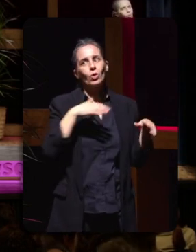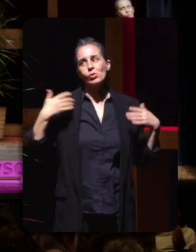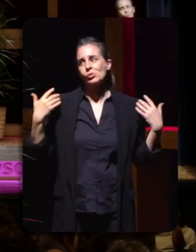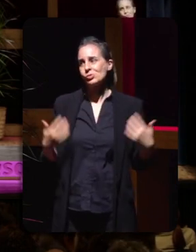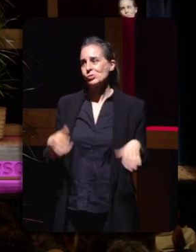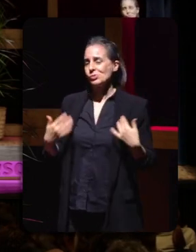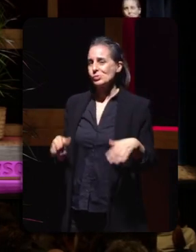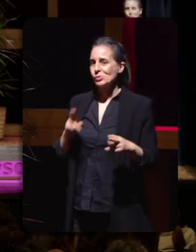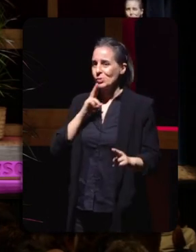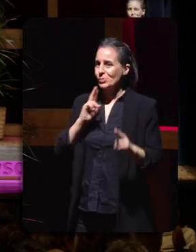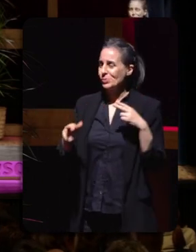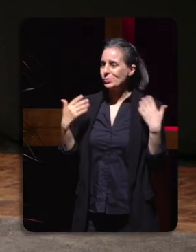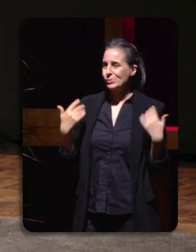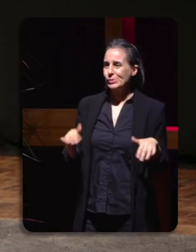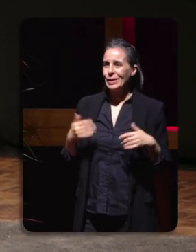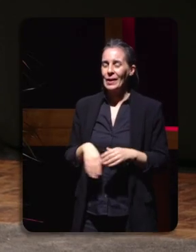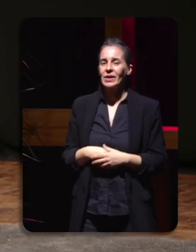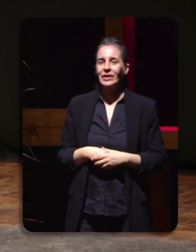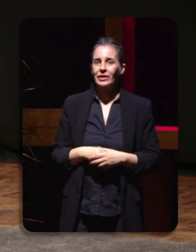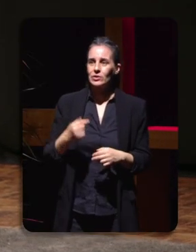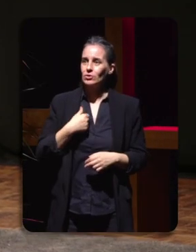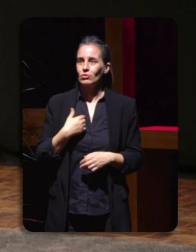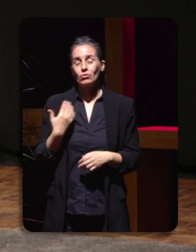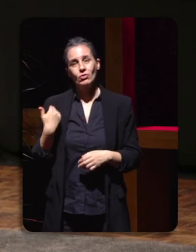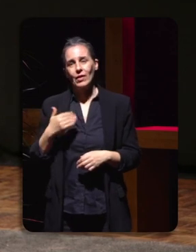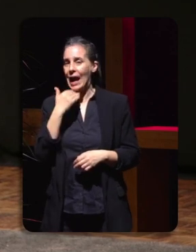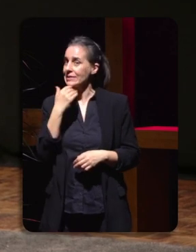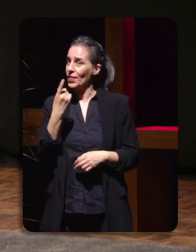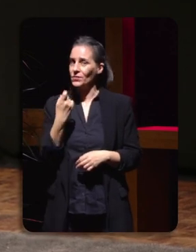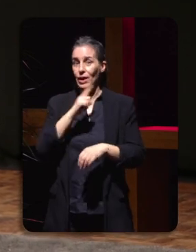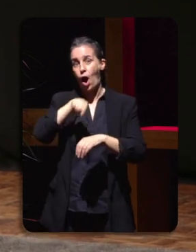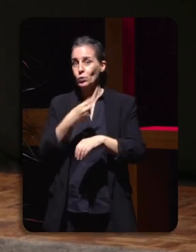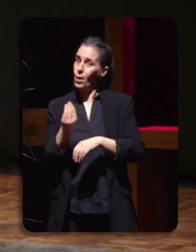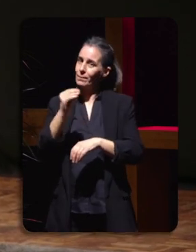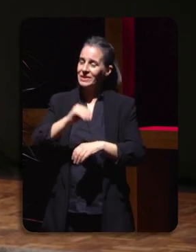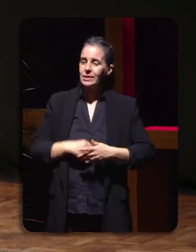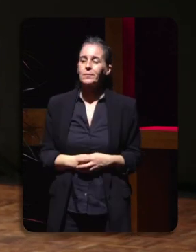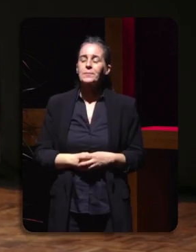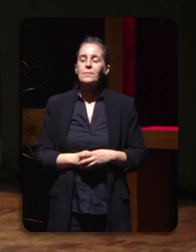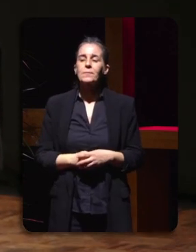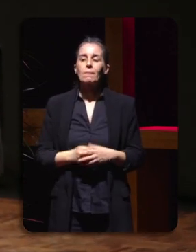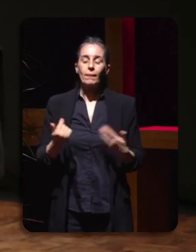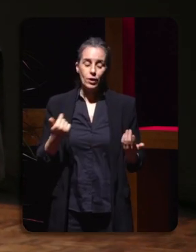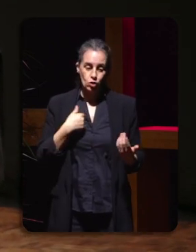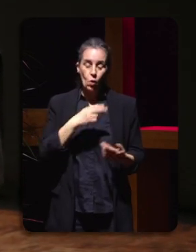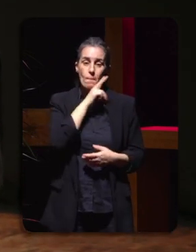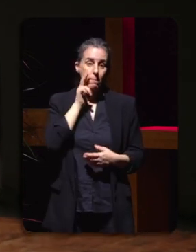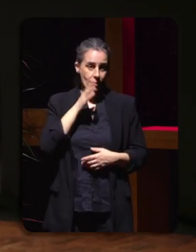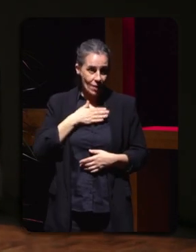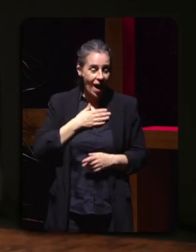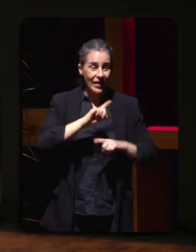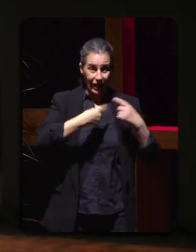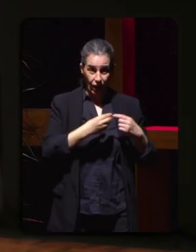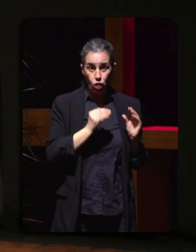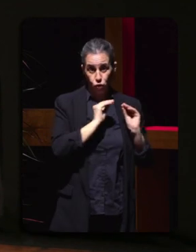es que es un tema me da casi para otra hora claro a mi madre a su generación a